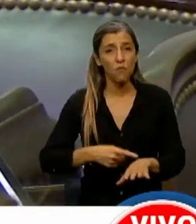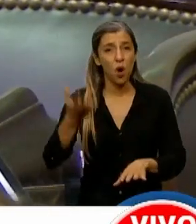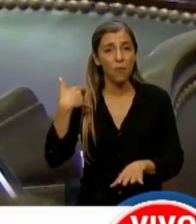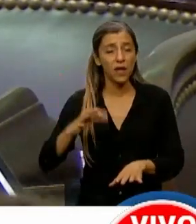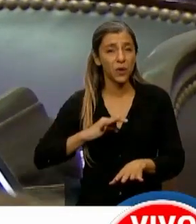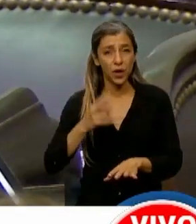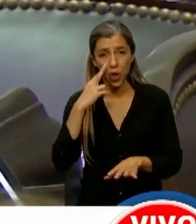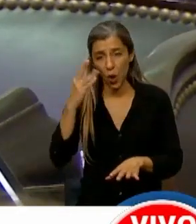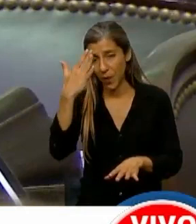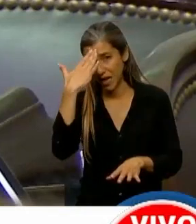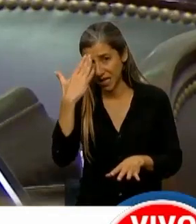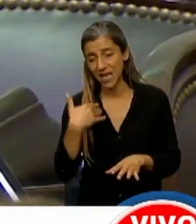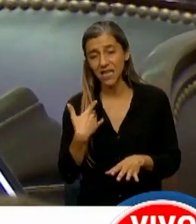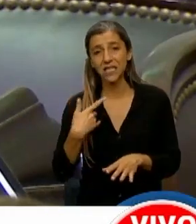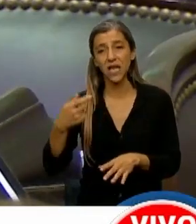4 años de pandemia del OSEO,